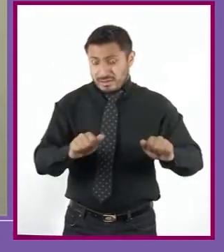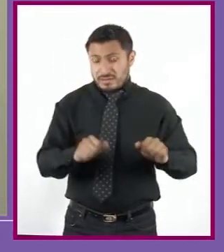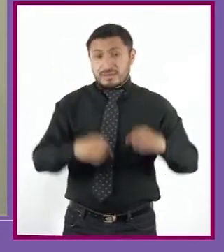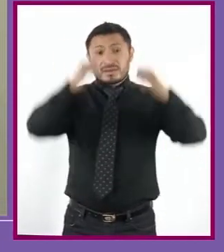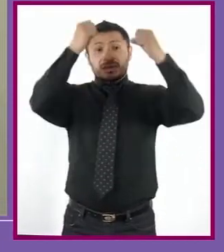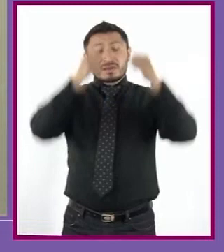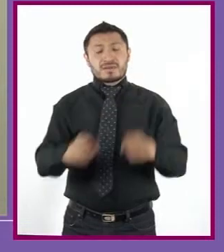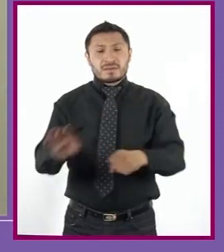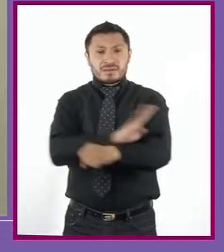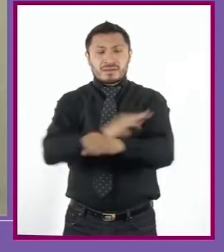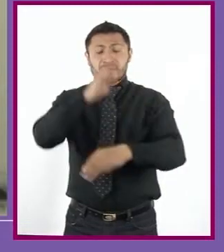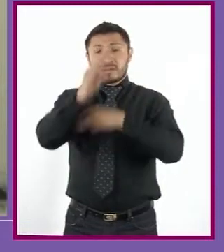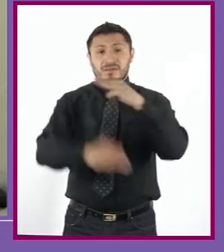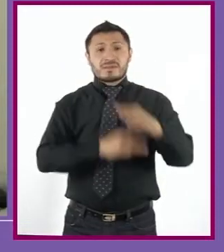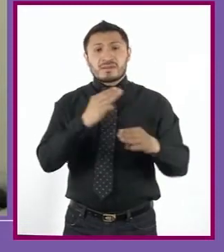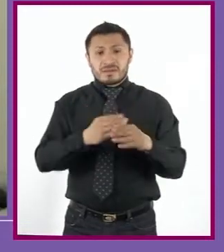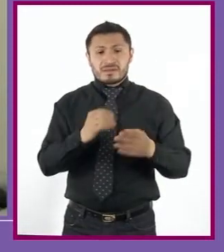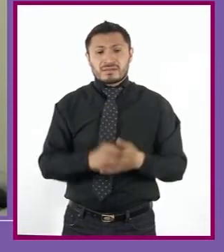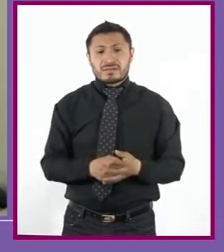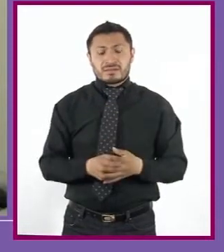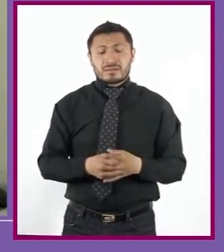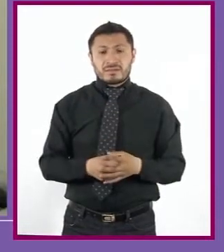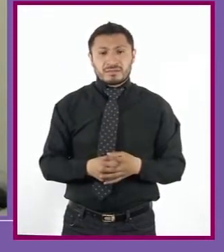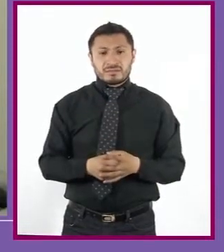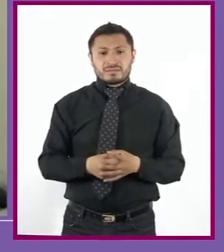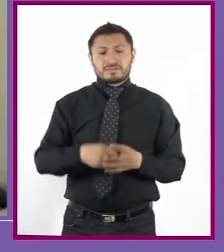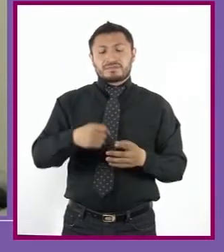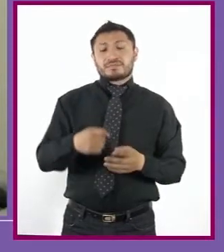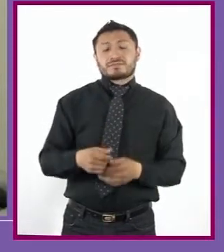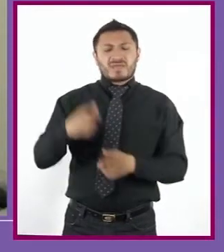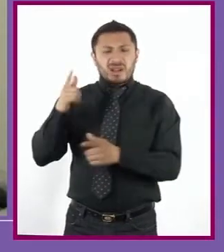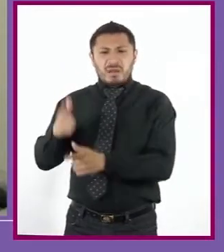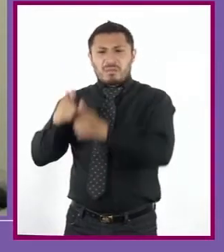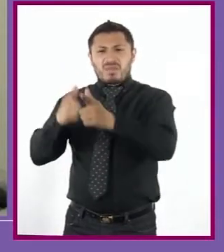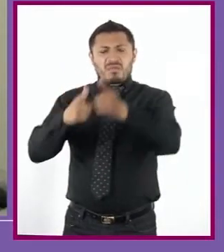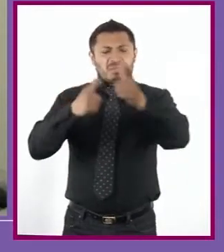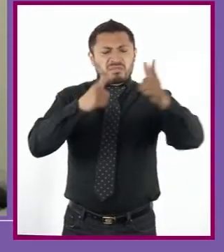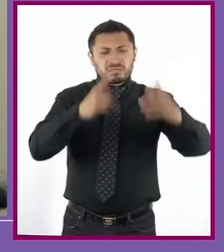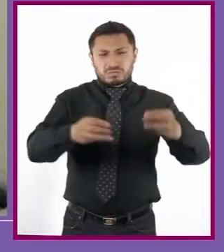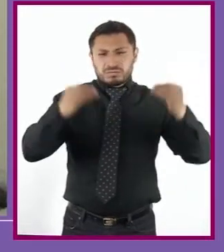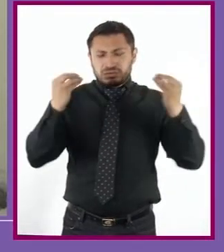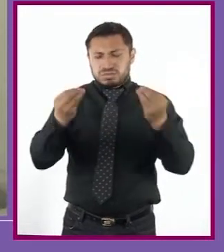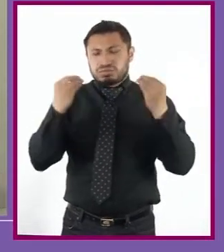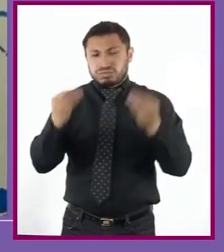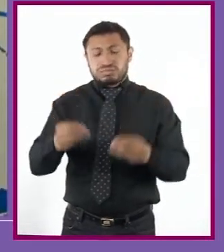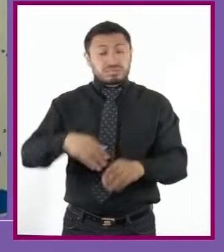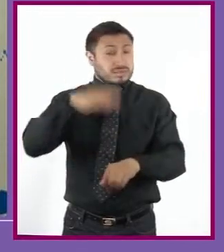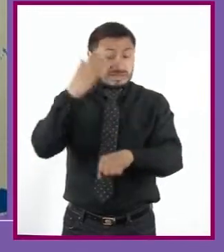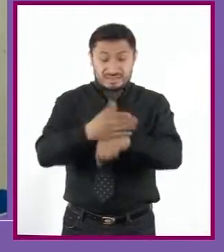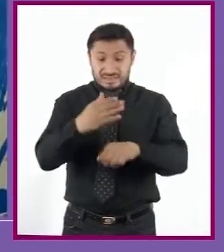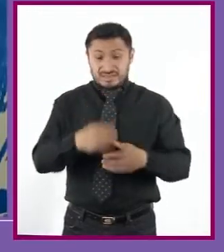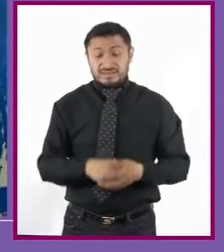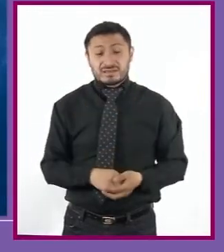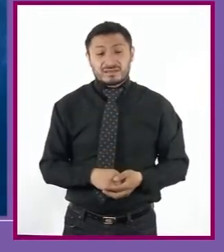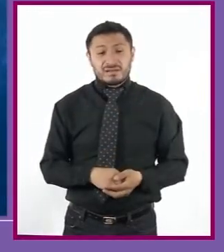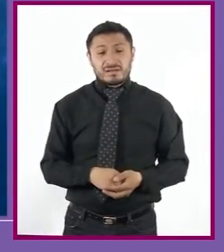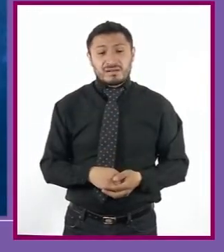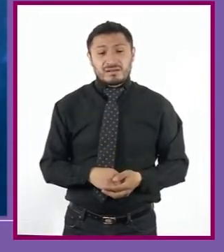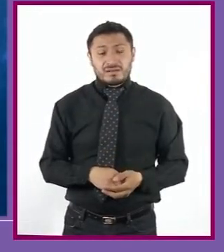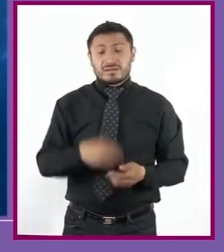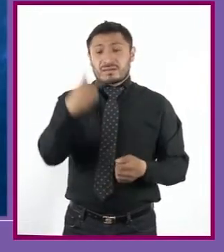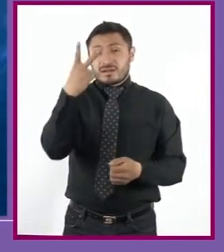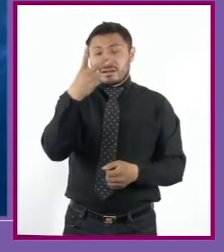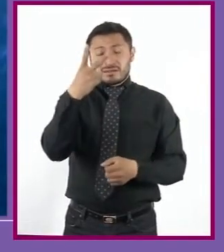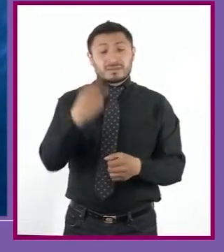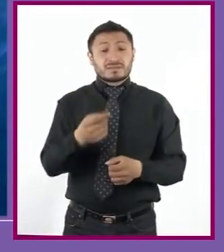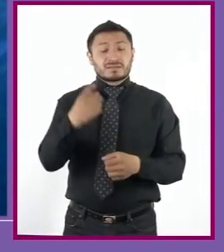y el bienestar del mundo, como el genocidio y los crímenes de guerra y de lesa humanidad. Los 2 primeros casos de la